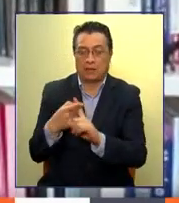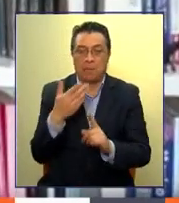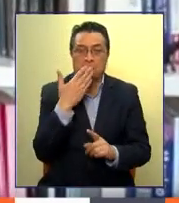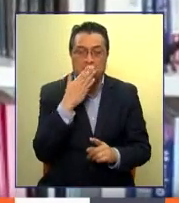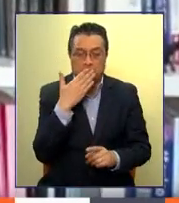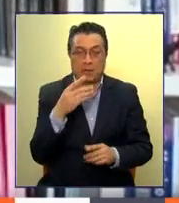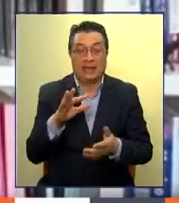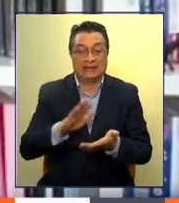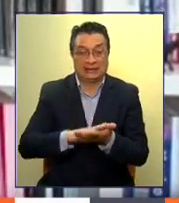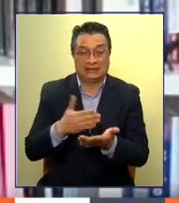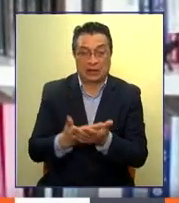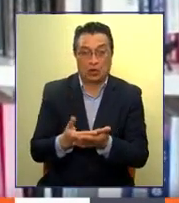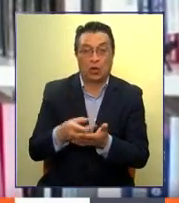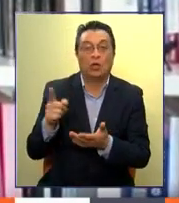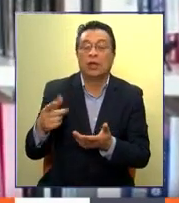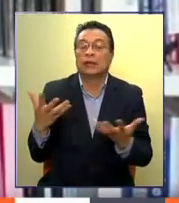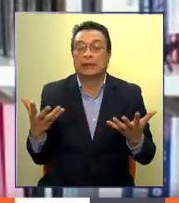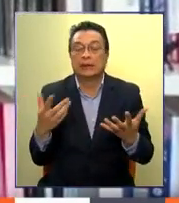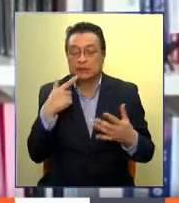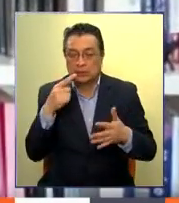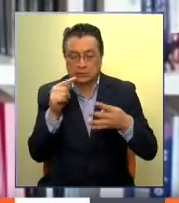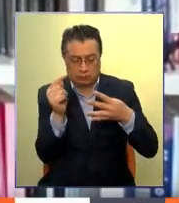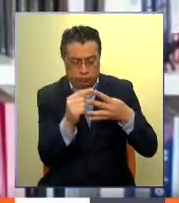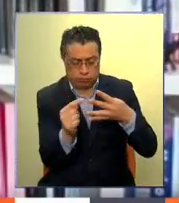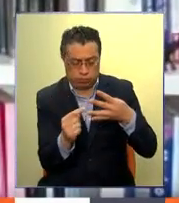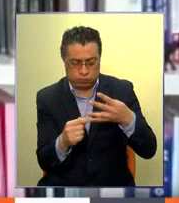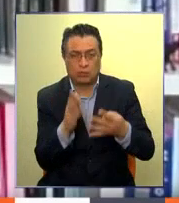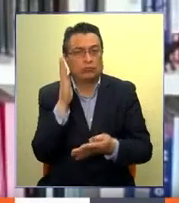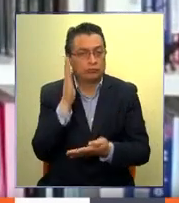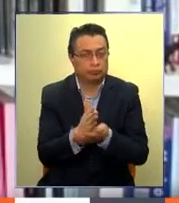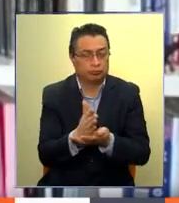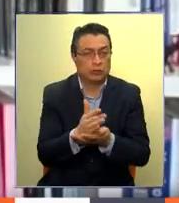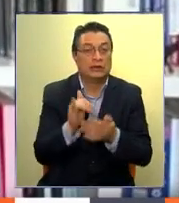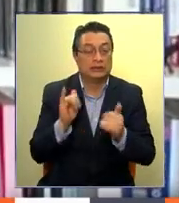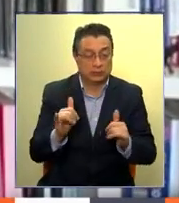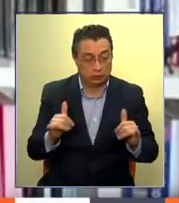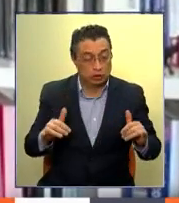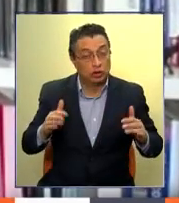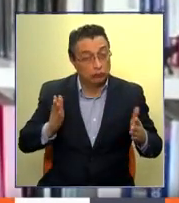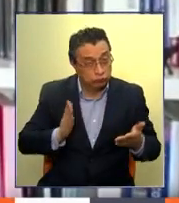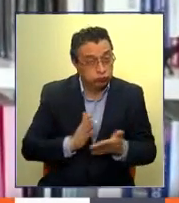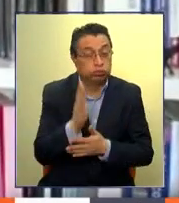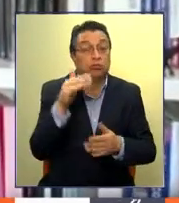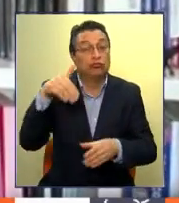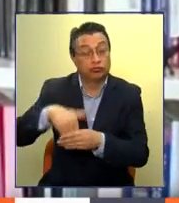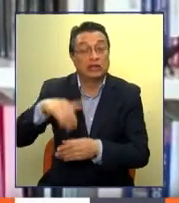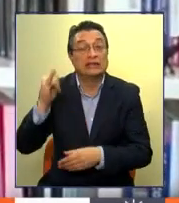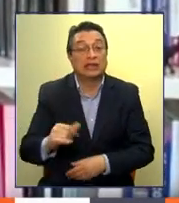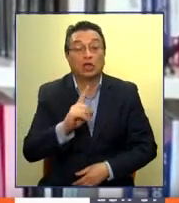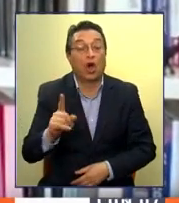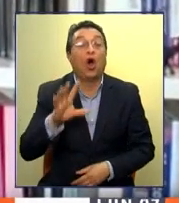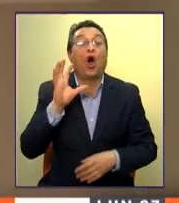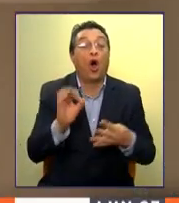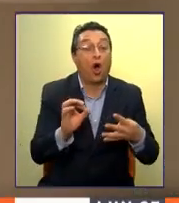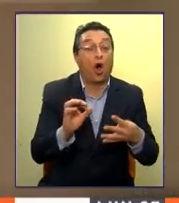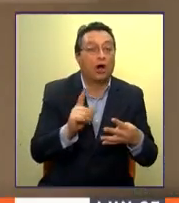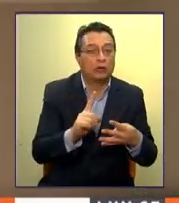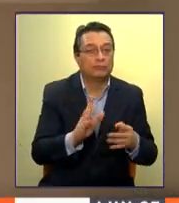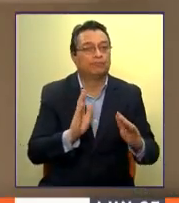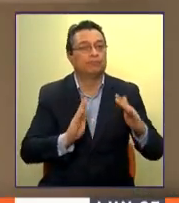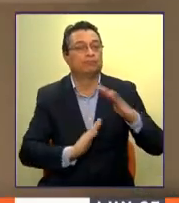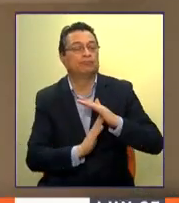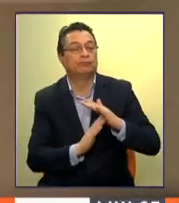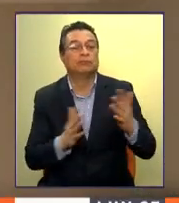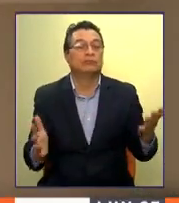bajo qué condiciones bajo qué indicadores 30 años en principio se realiza y en cuáles habría que revisarlo los